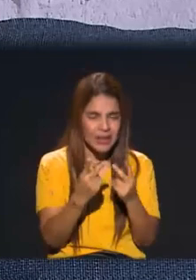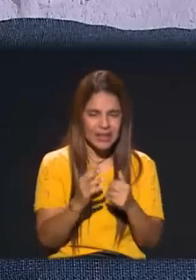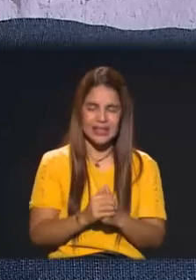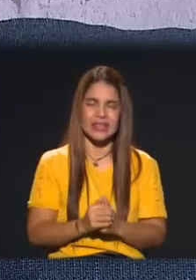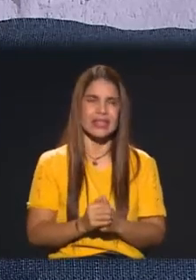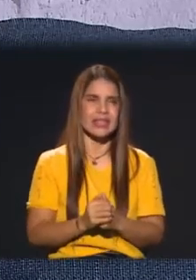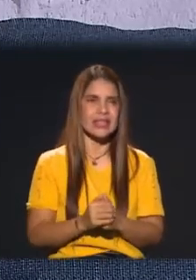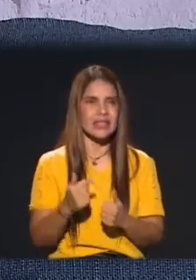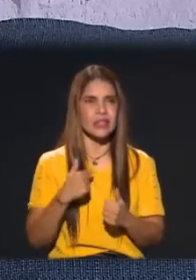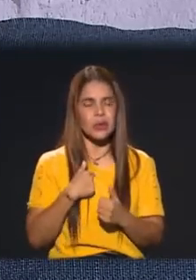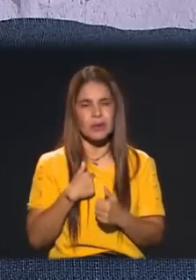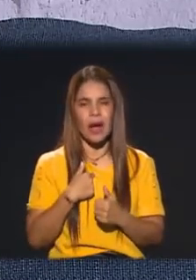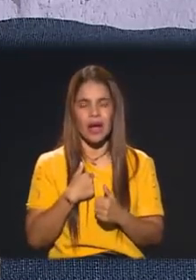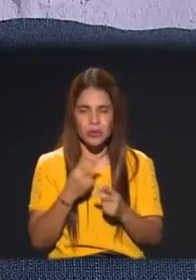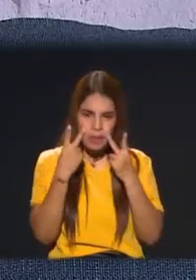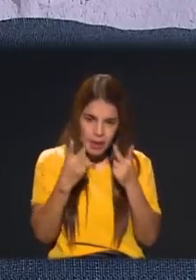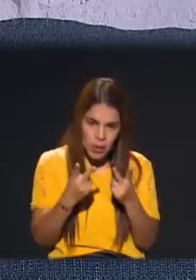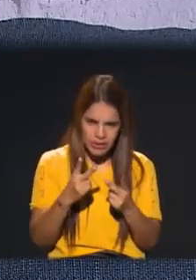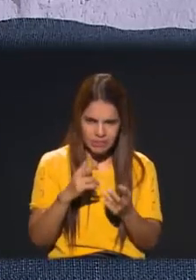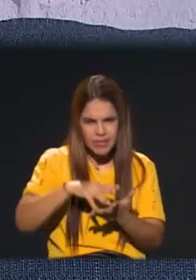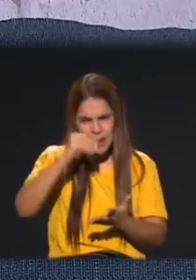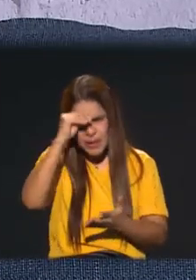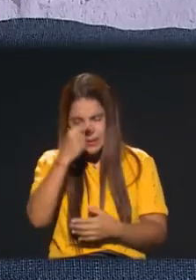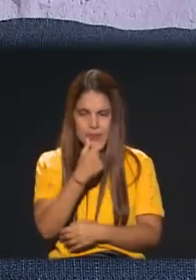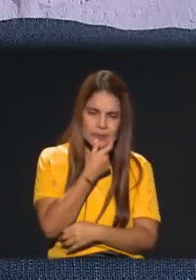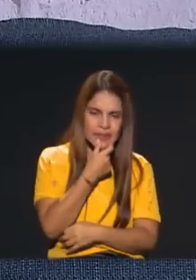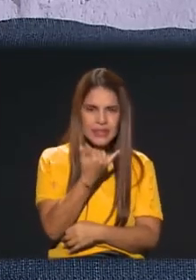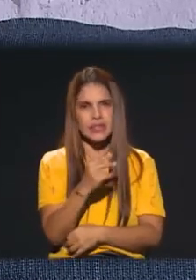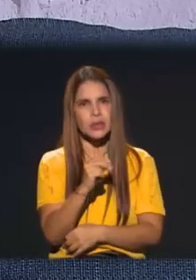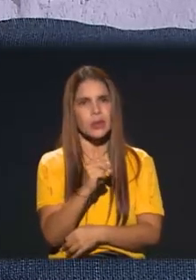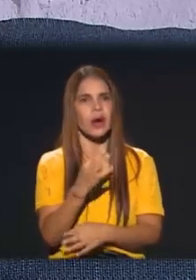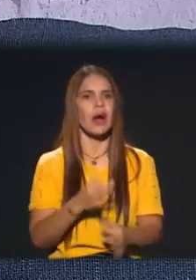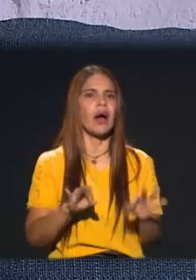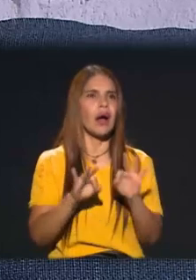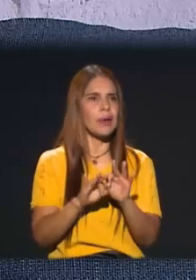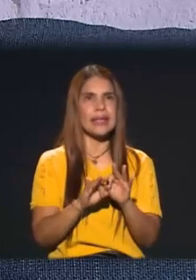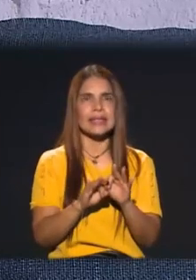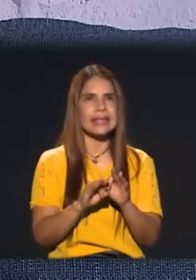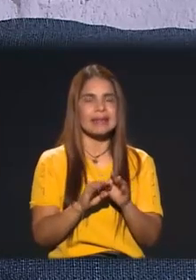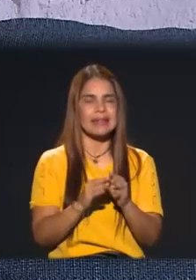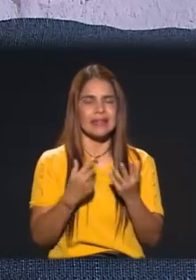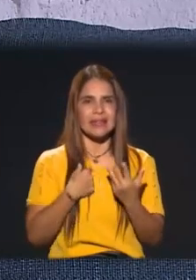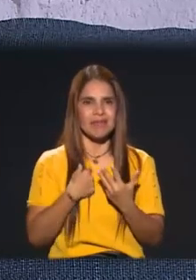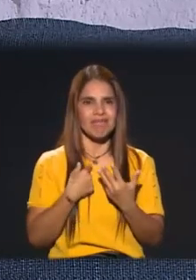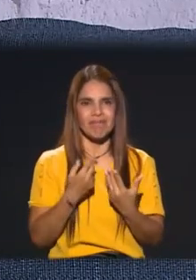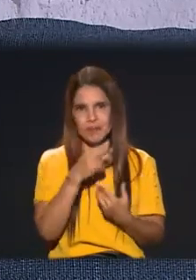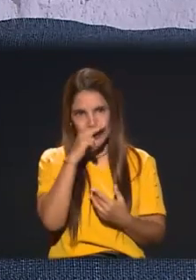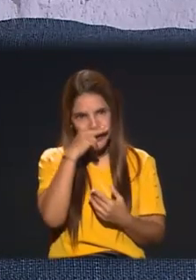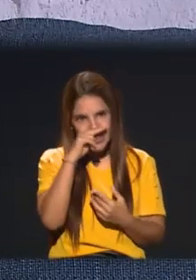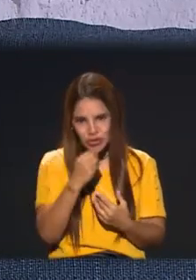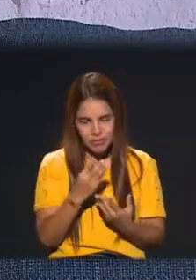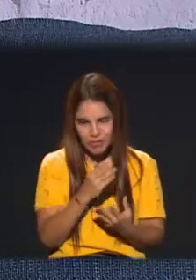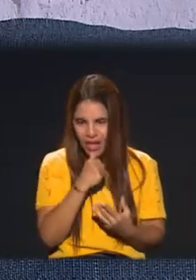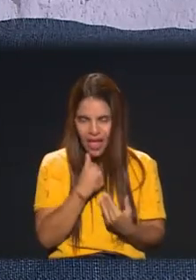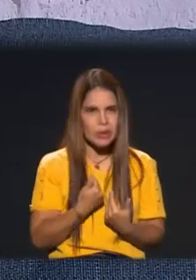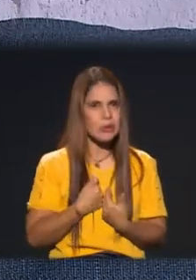y uno siempre verifica que ellos sí estén aprendiendo. Entonces creo que ese es el mayor reto que tenemos ahora, estar sin los niños, enseñar sin los niños. Enseñar sin los